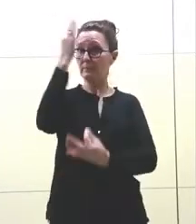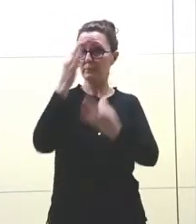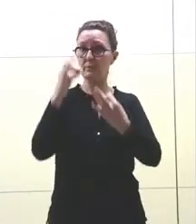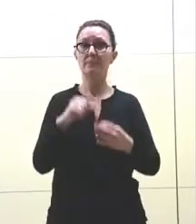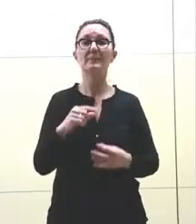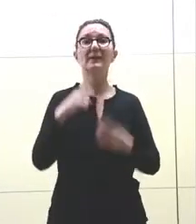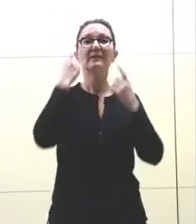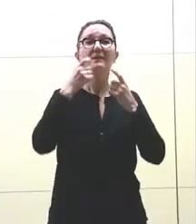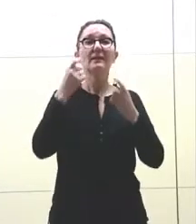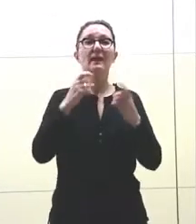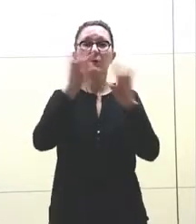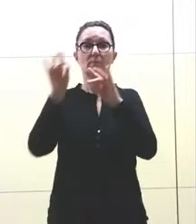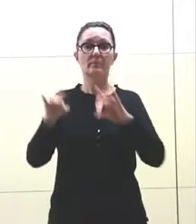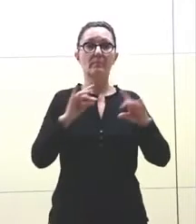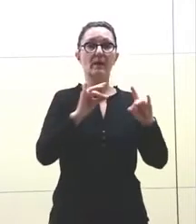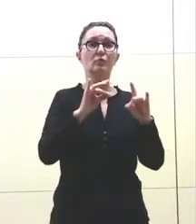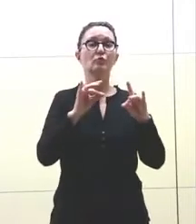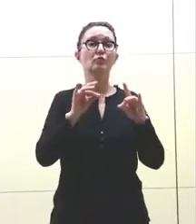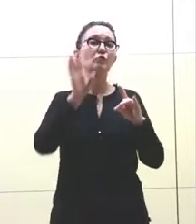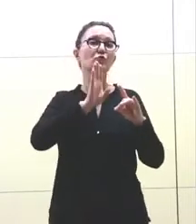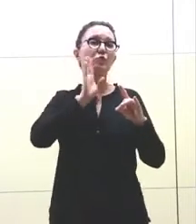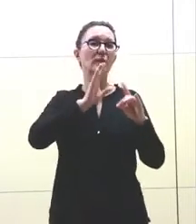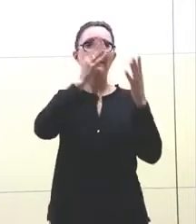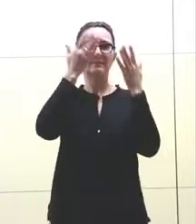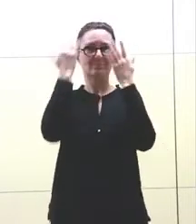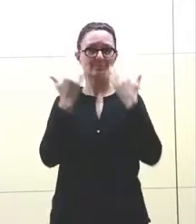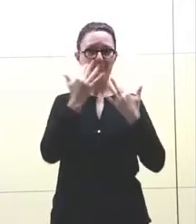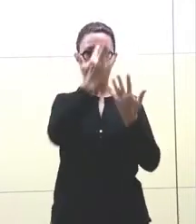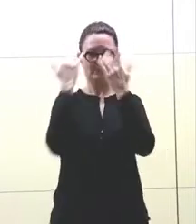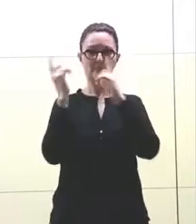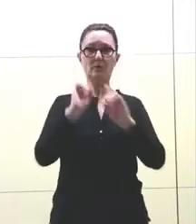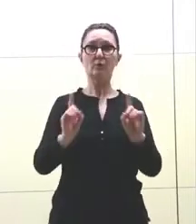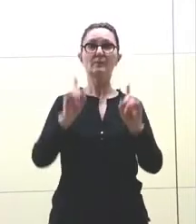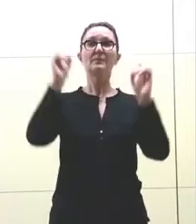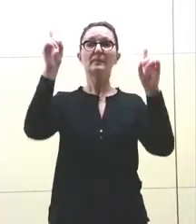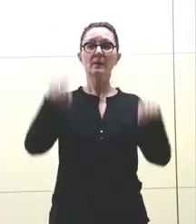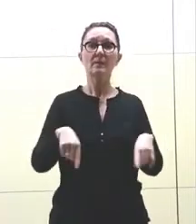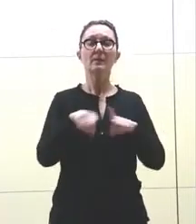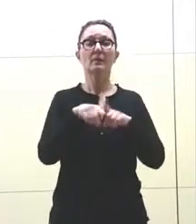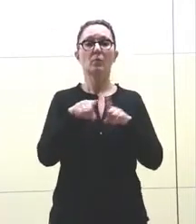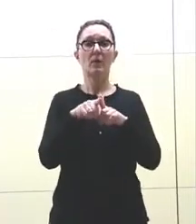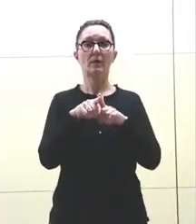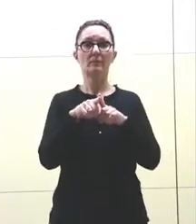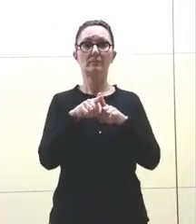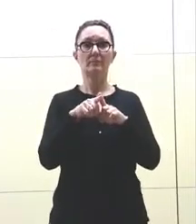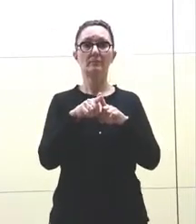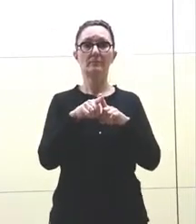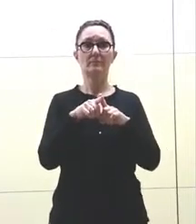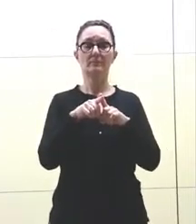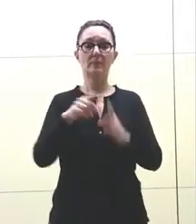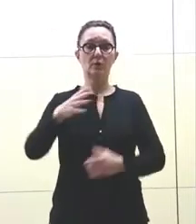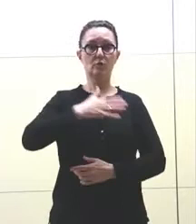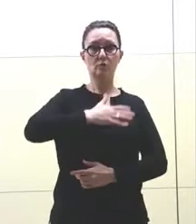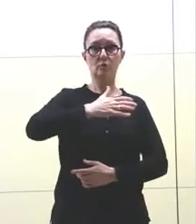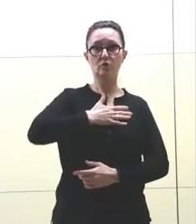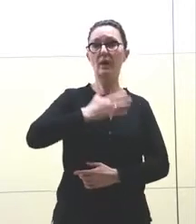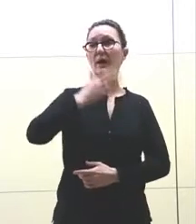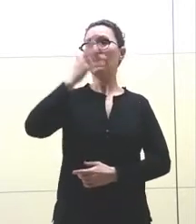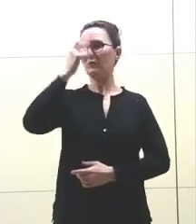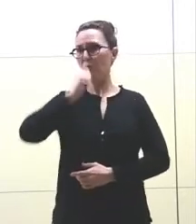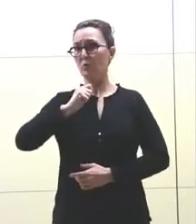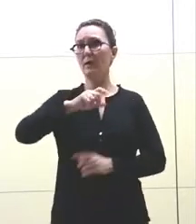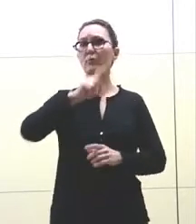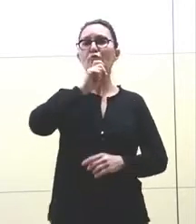no tocarse la cara con las manos sucias, mantener la etiqueta respiratoria, que significa toser y estornudar al